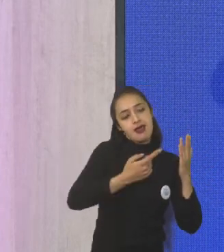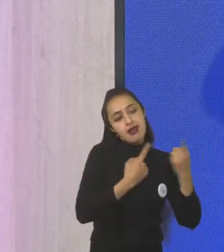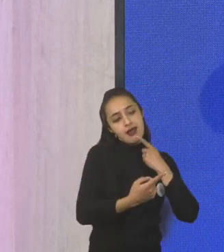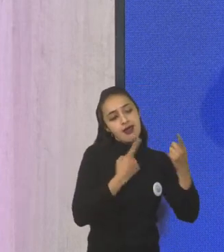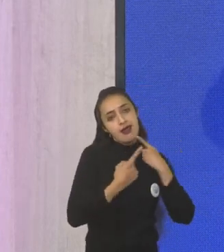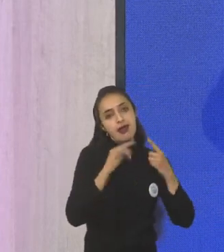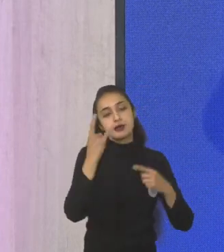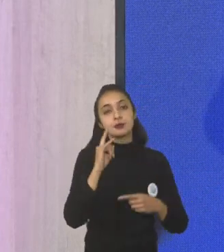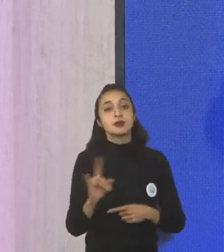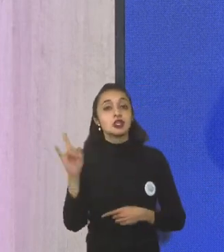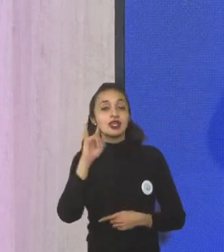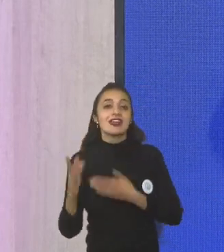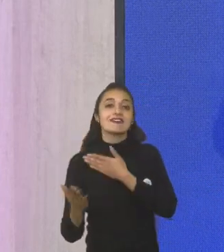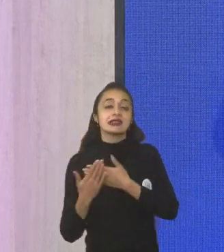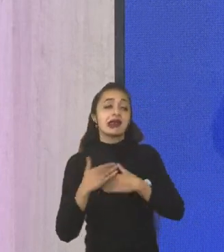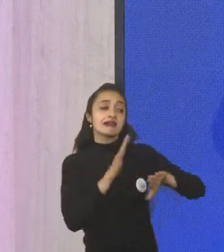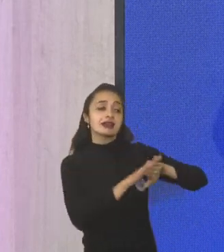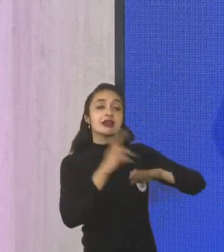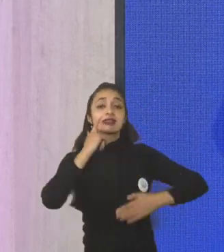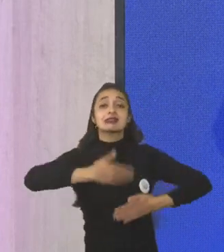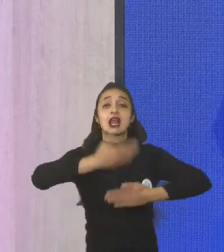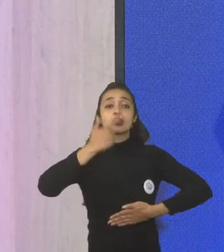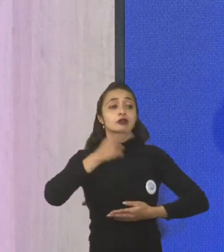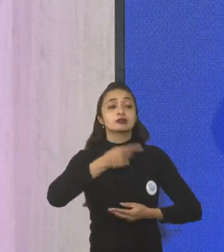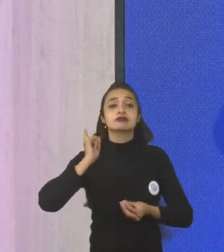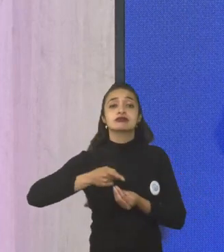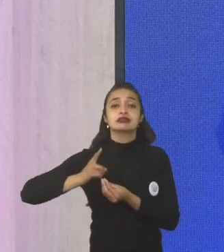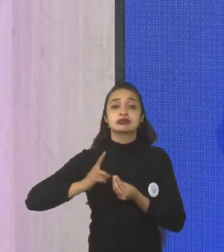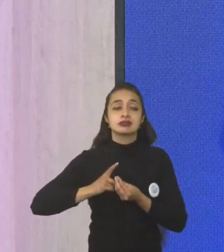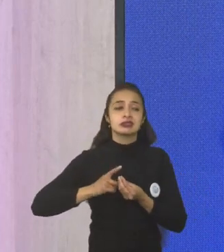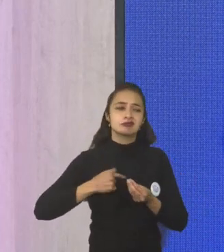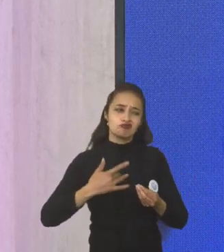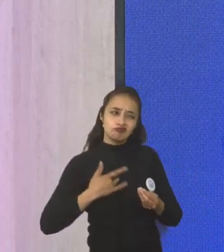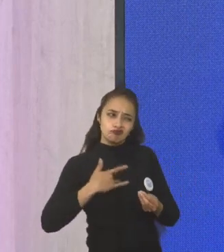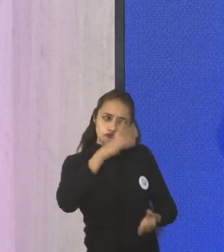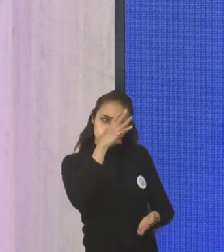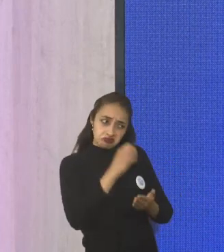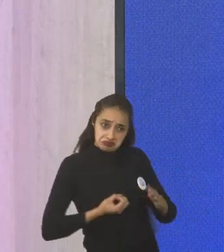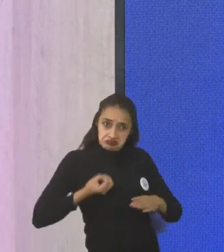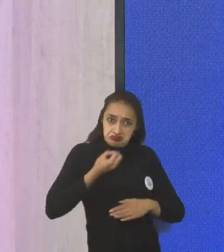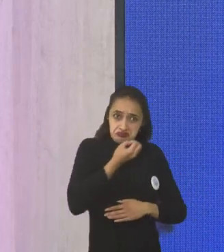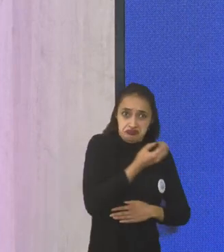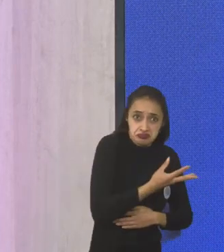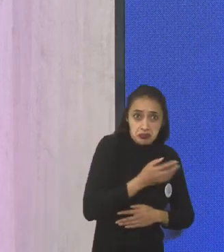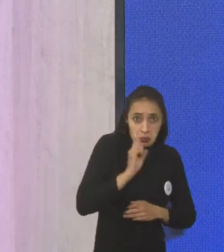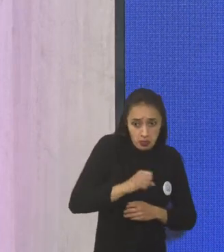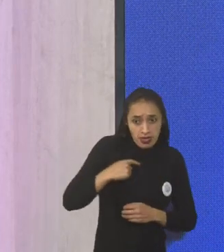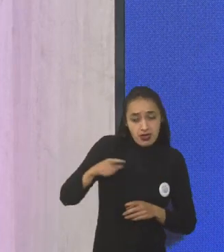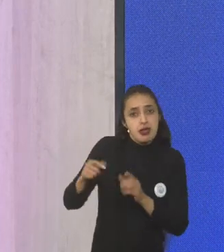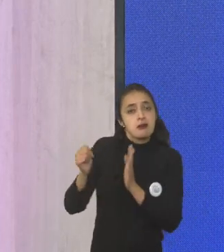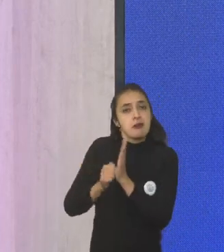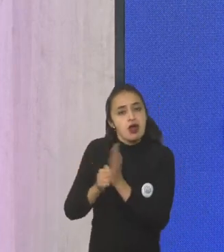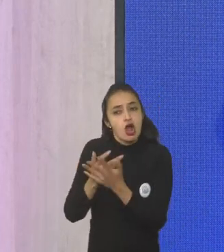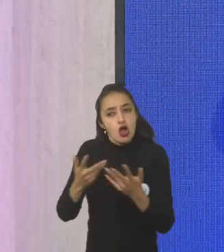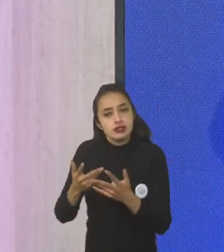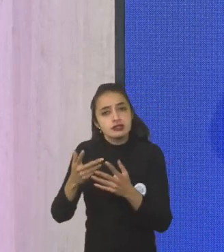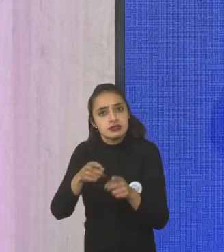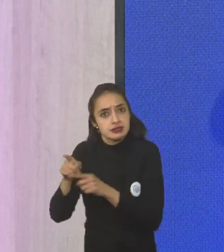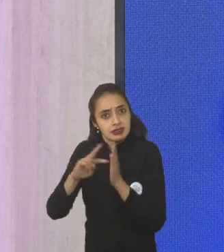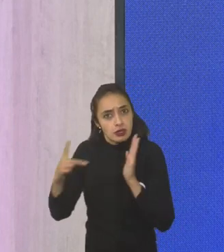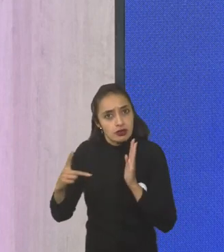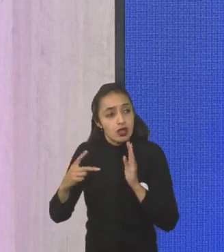sonidista te diga, directora, yo siento que podemos trabajar con estos equipos. Me